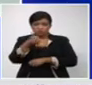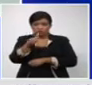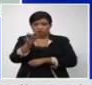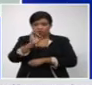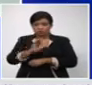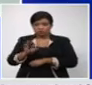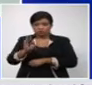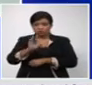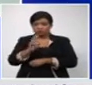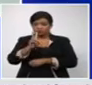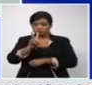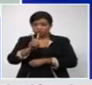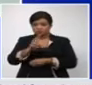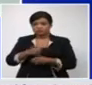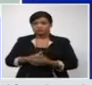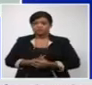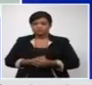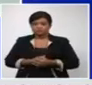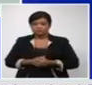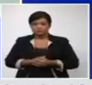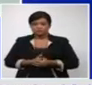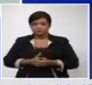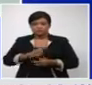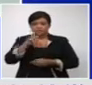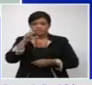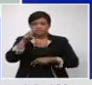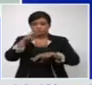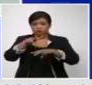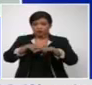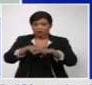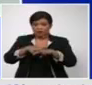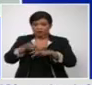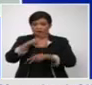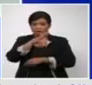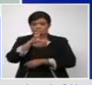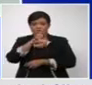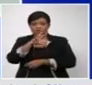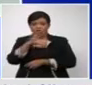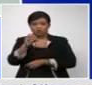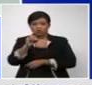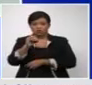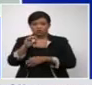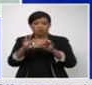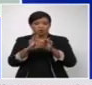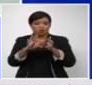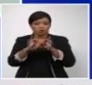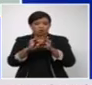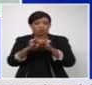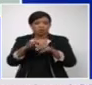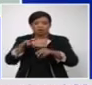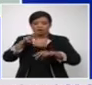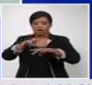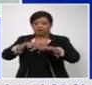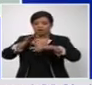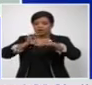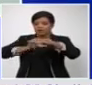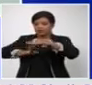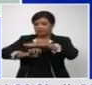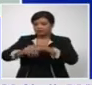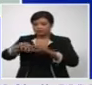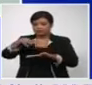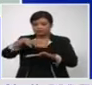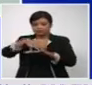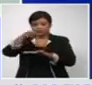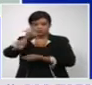2. Y de Centro Habana, Cerro, Guanabacoa, Habana del Este y Plaza de la